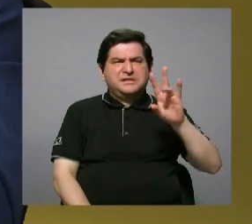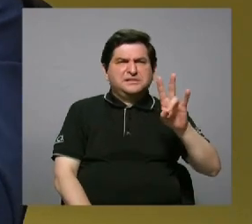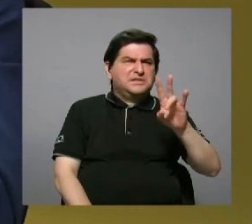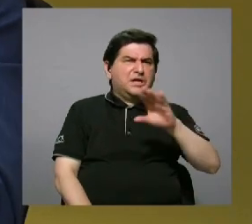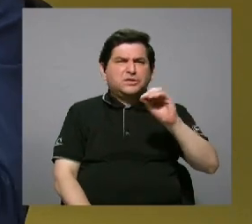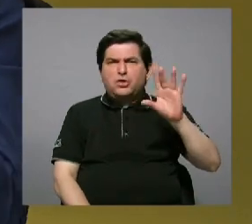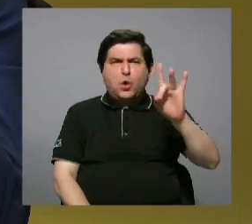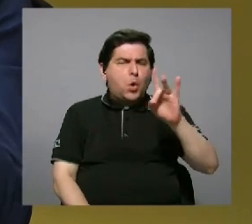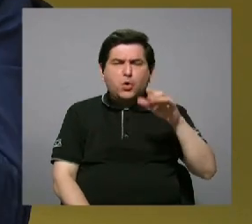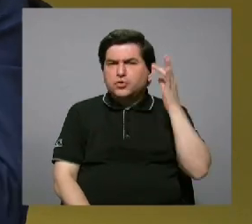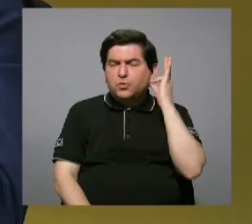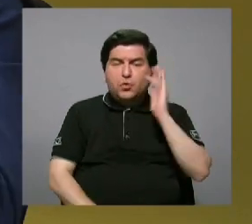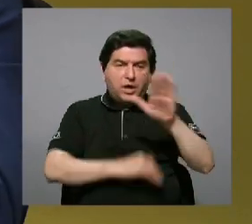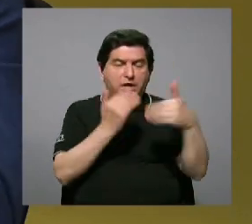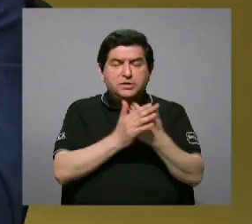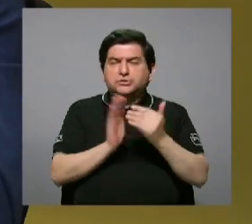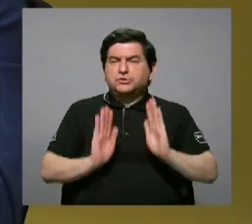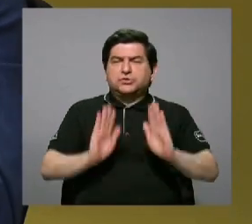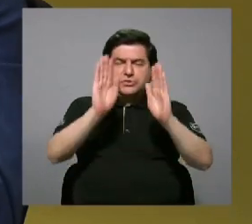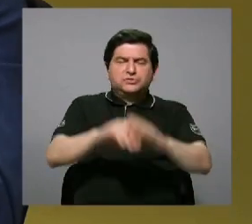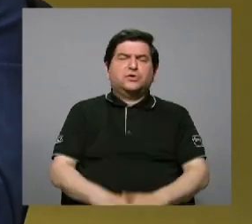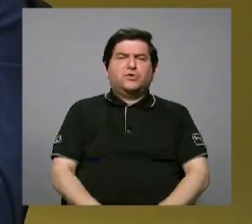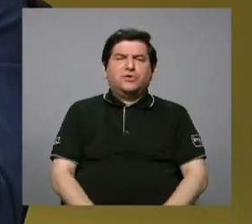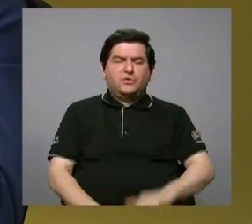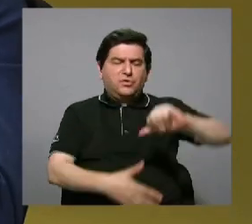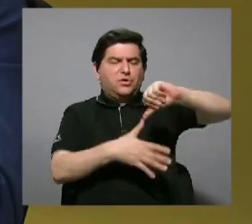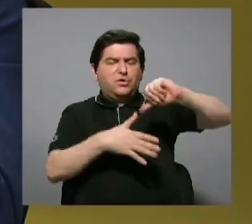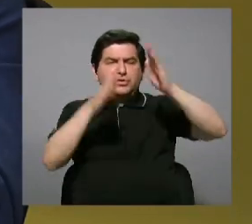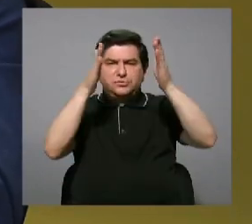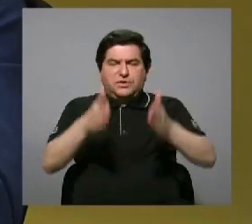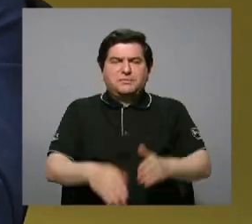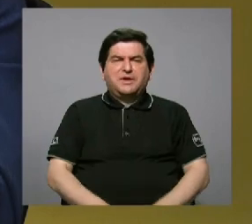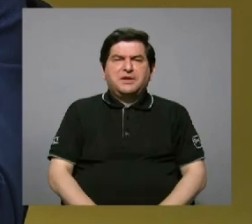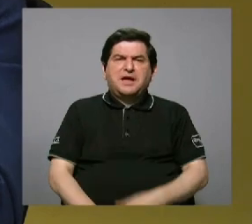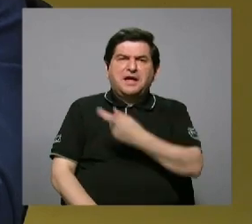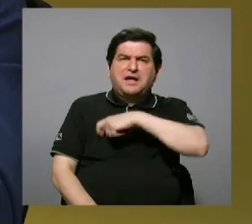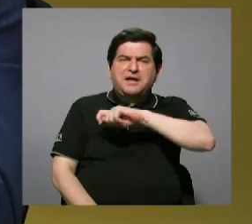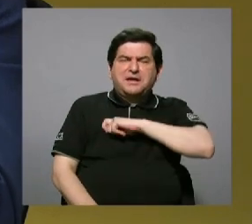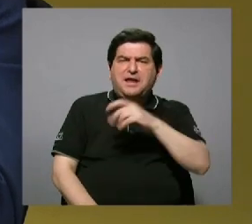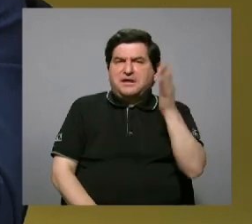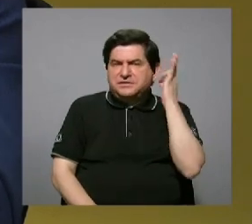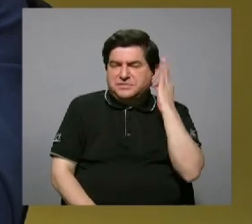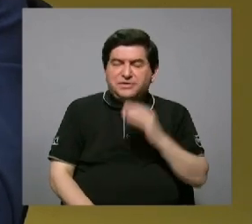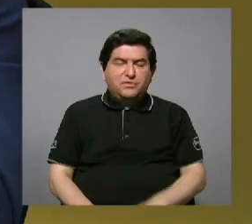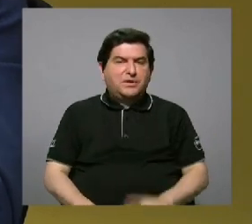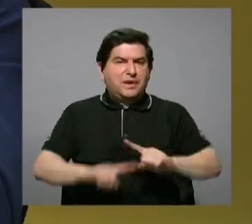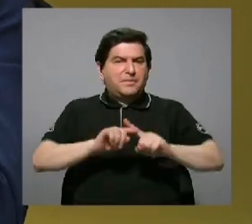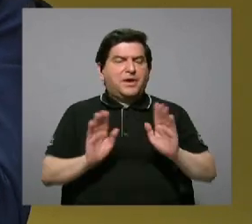todas sudamericanas, española alguna, pero un programa de muy, muy alto nivel.